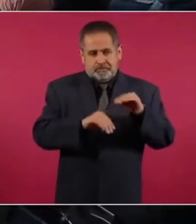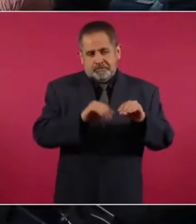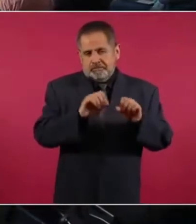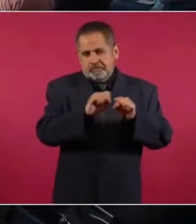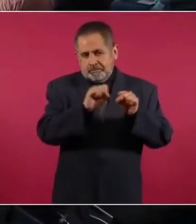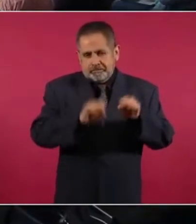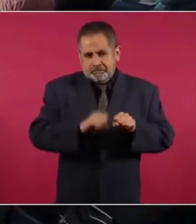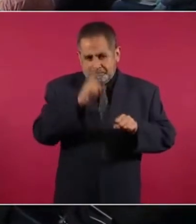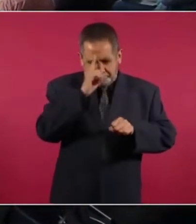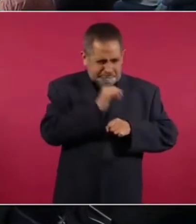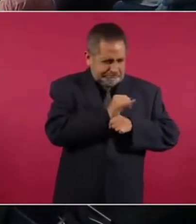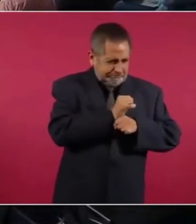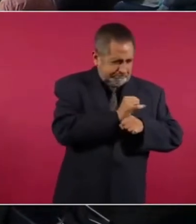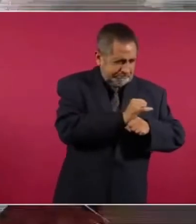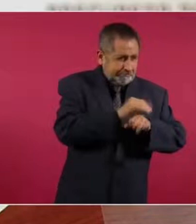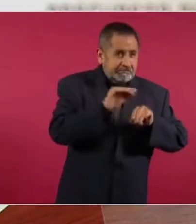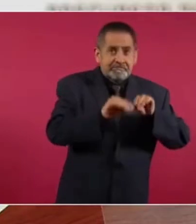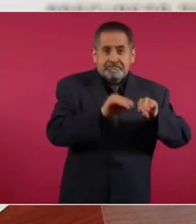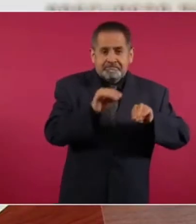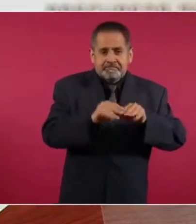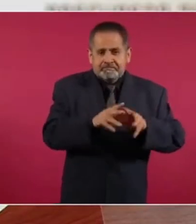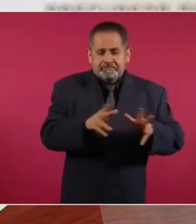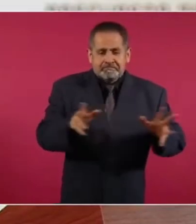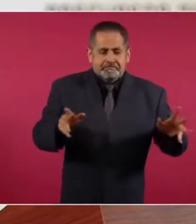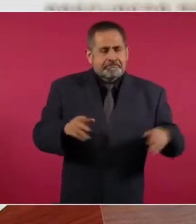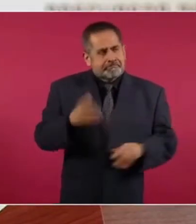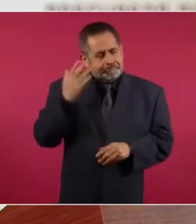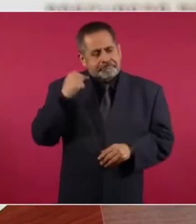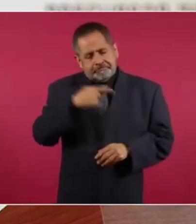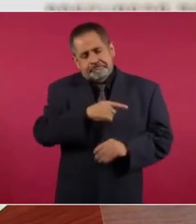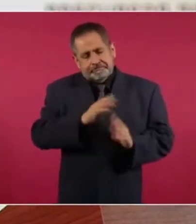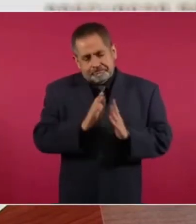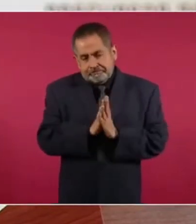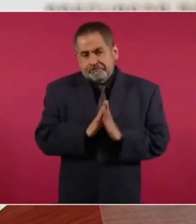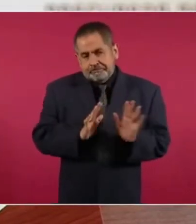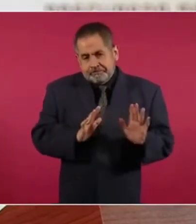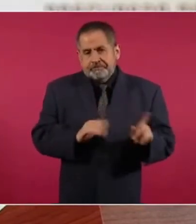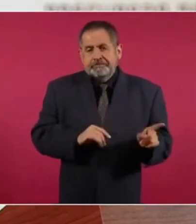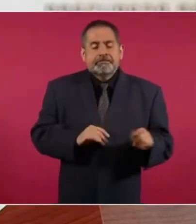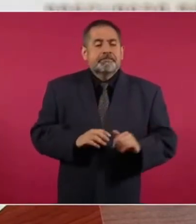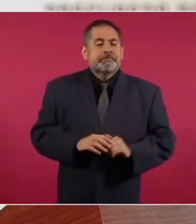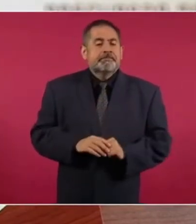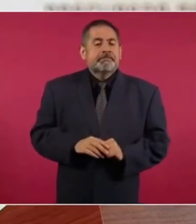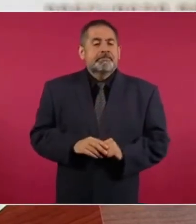de espionaje, el finado,